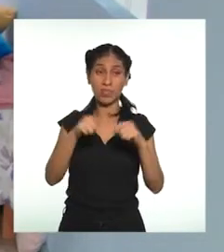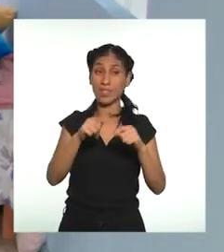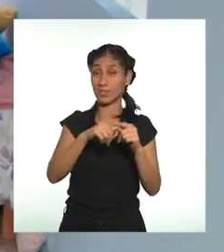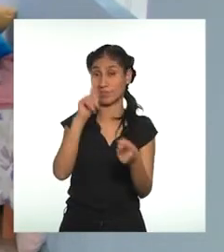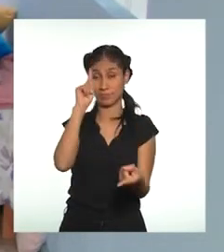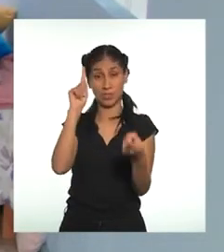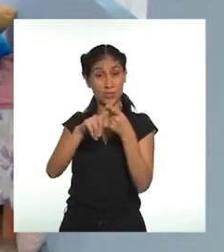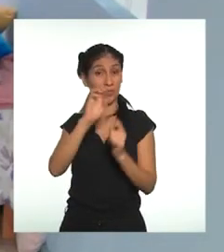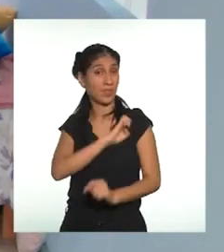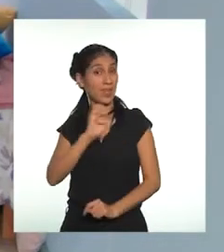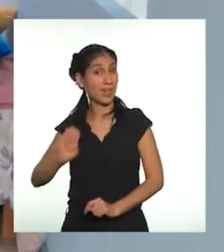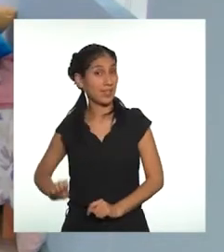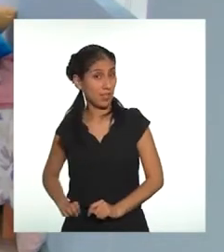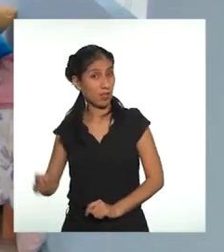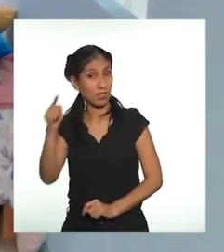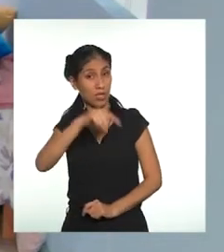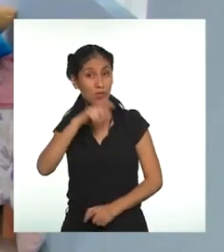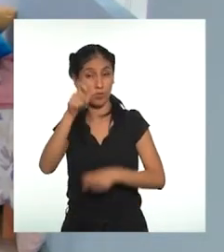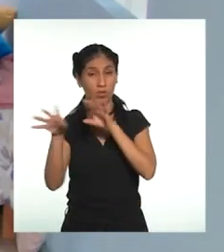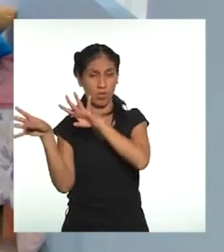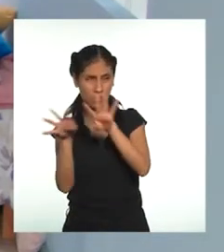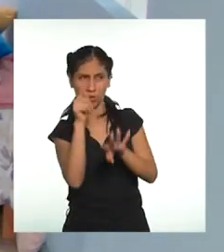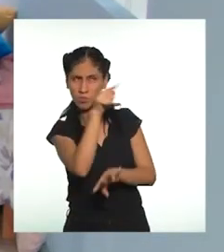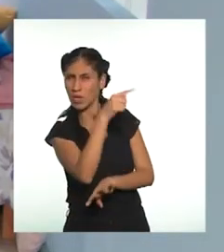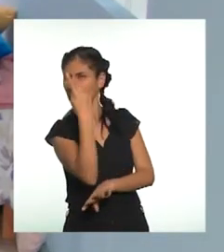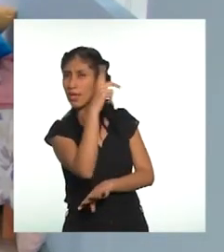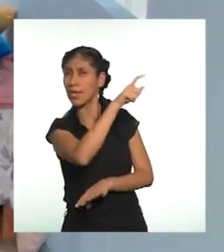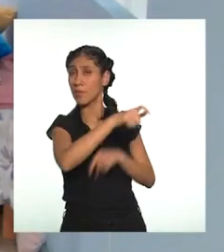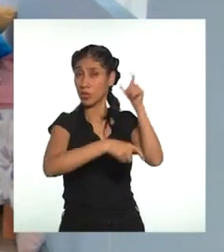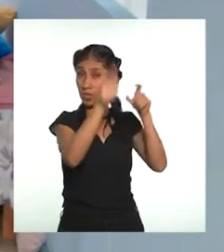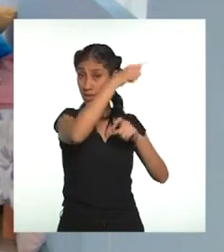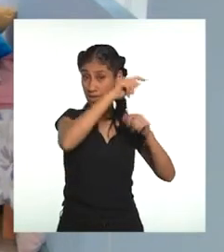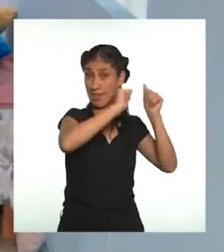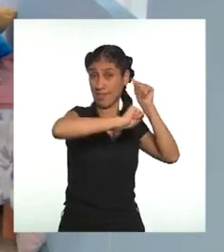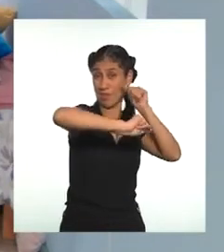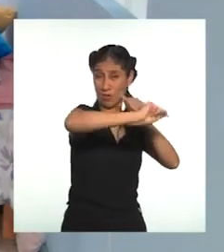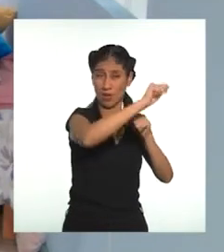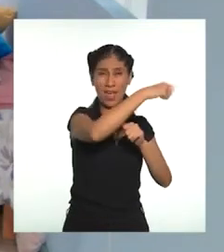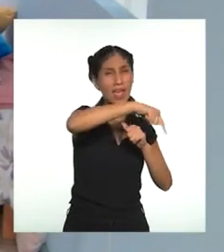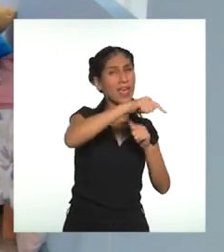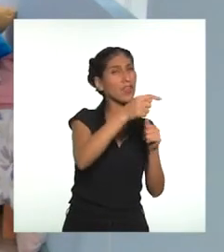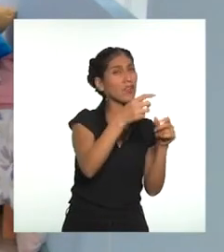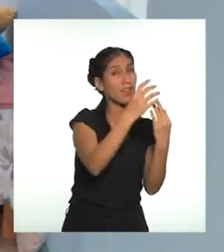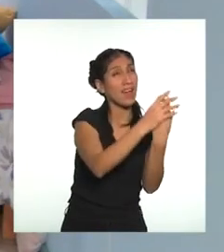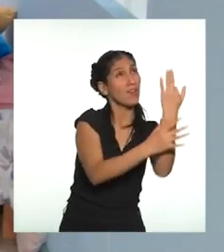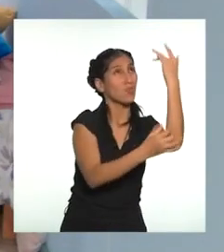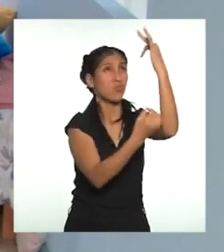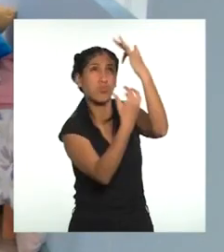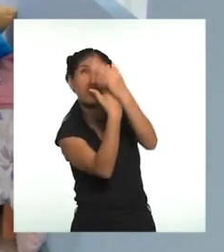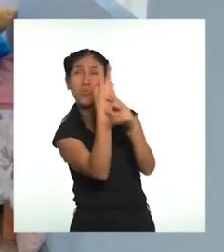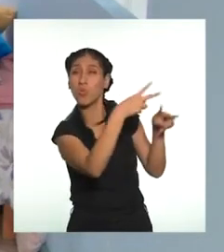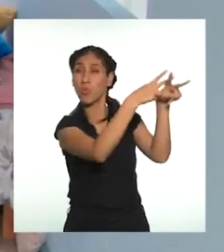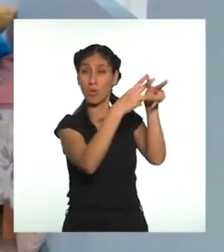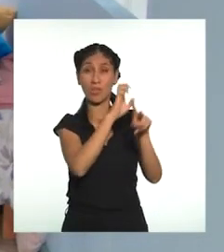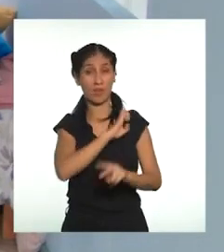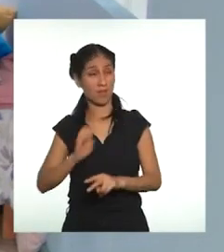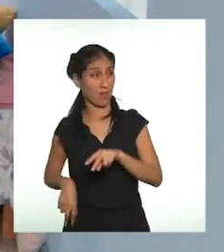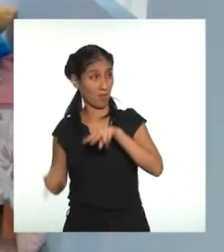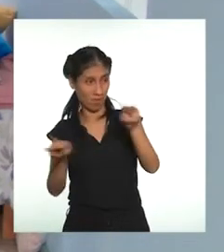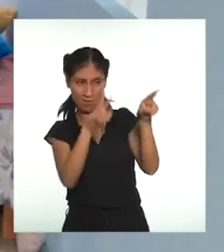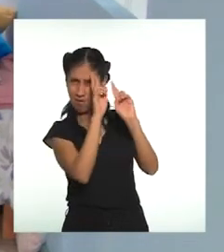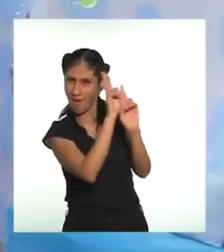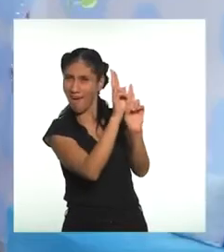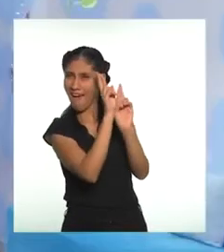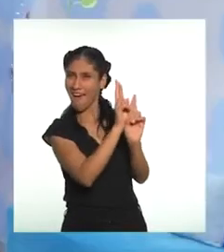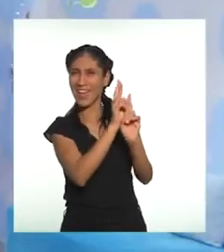es misión del Estado que sean reconocidos como los guardianes de la naturaleza y en su autoría de la sabiduría